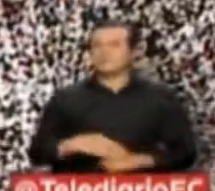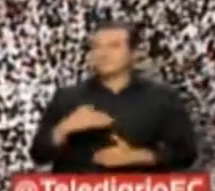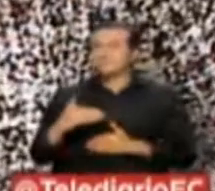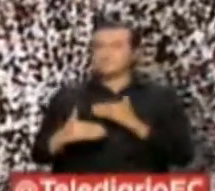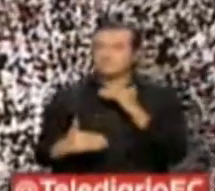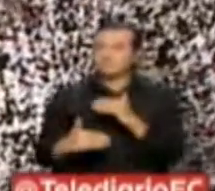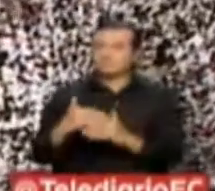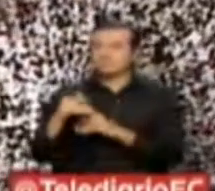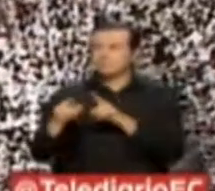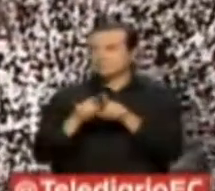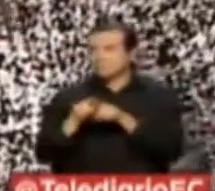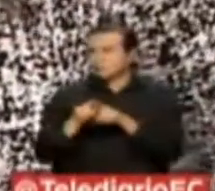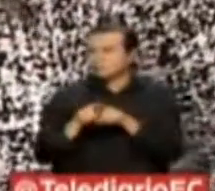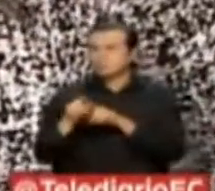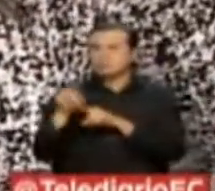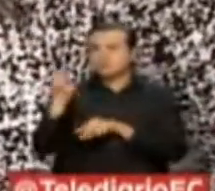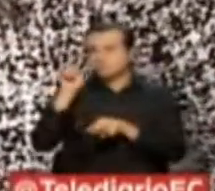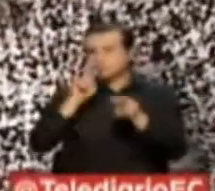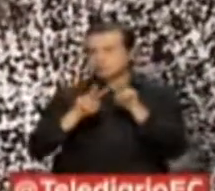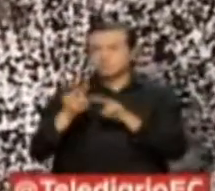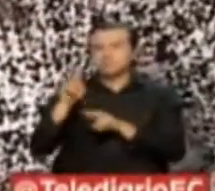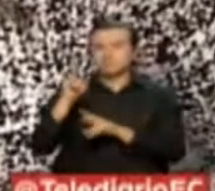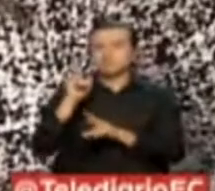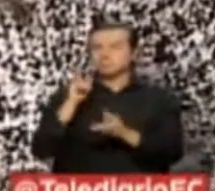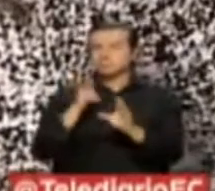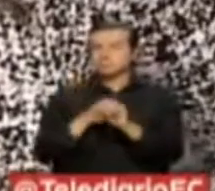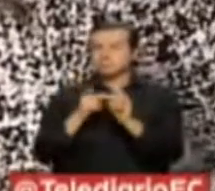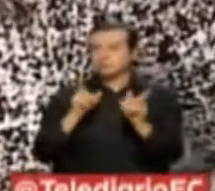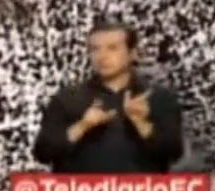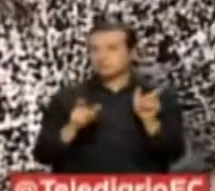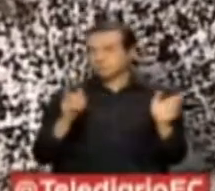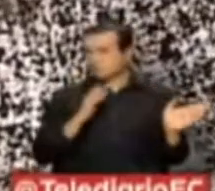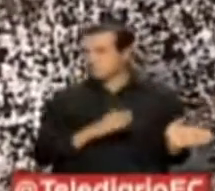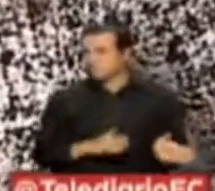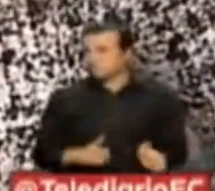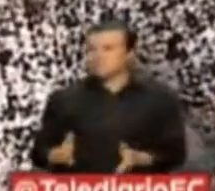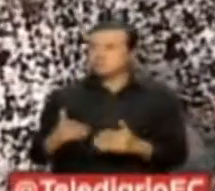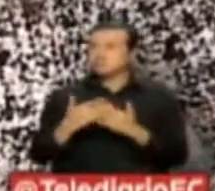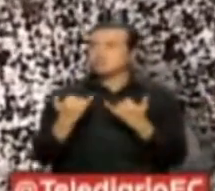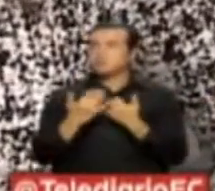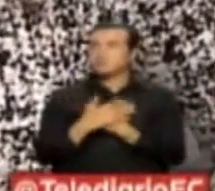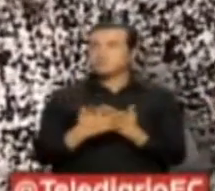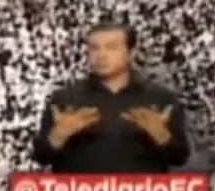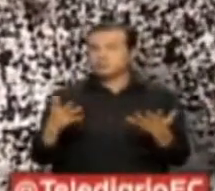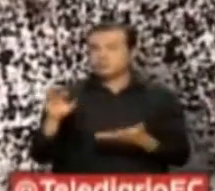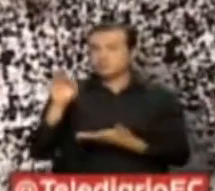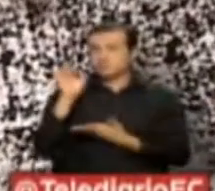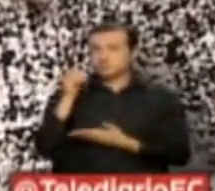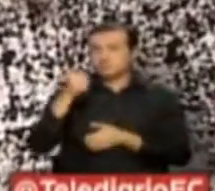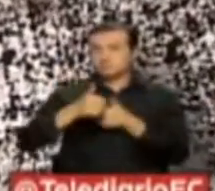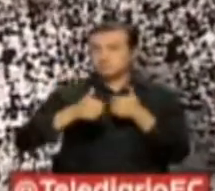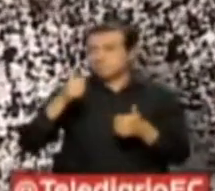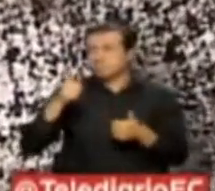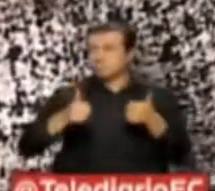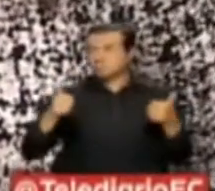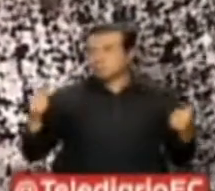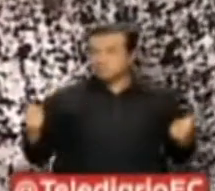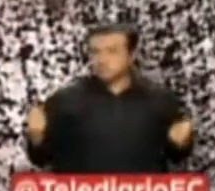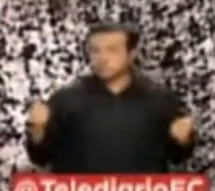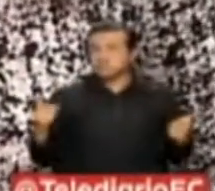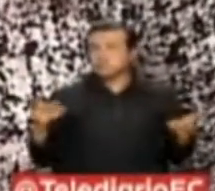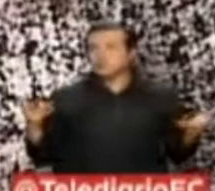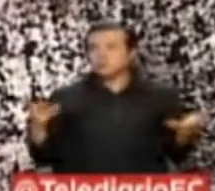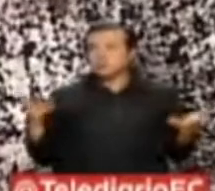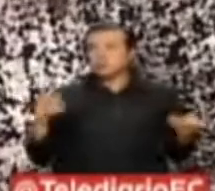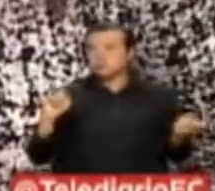de concurso con veedurías la participación ciudadana que es importante y ahora la designación de autoridades no